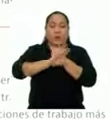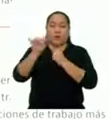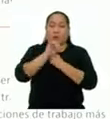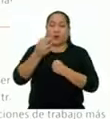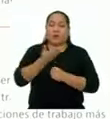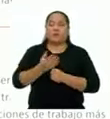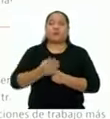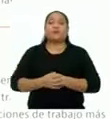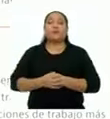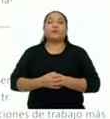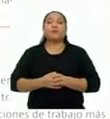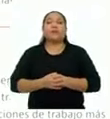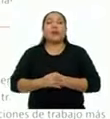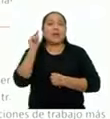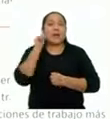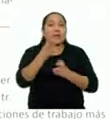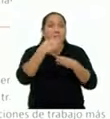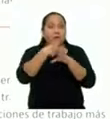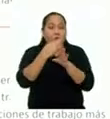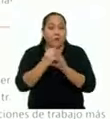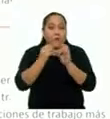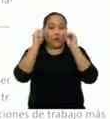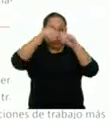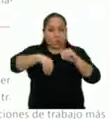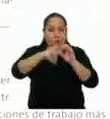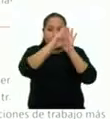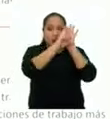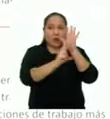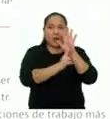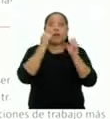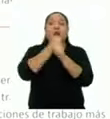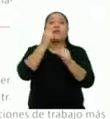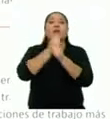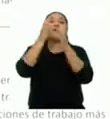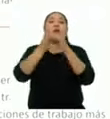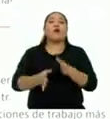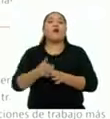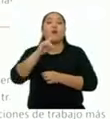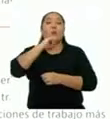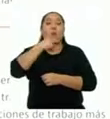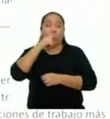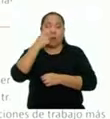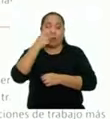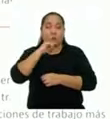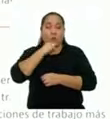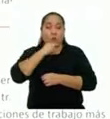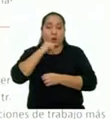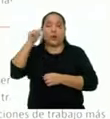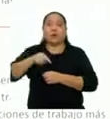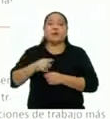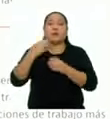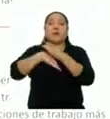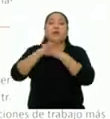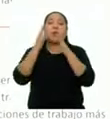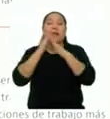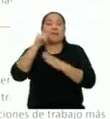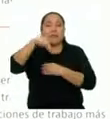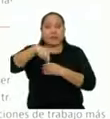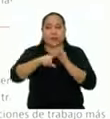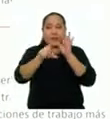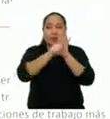colectivos. En esa misma línea, publicamos el reglamento de la Ley de las Trabajadoras del Hogar, Ley 31.047, la cual